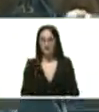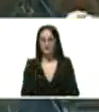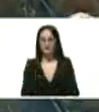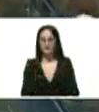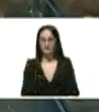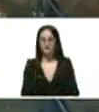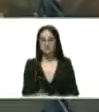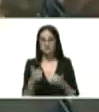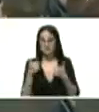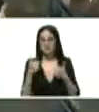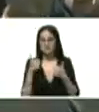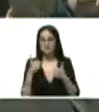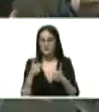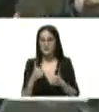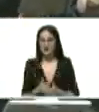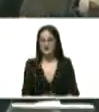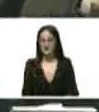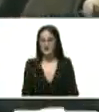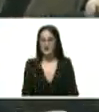Excelente.